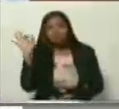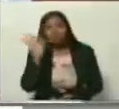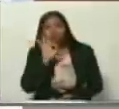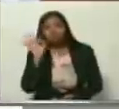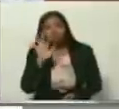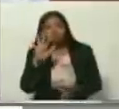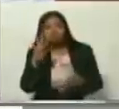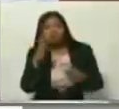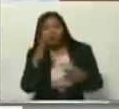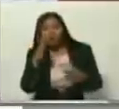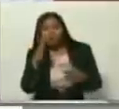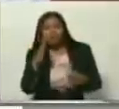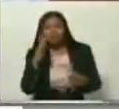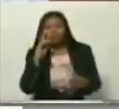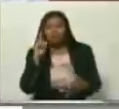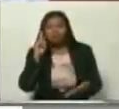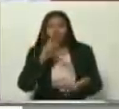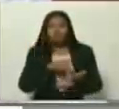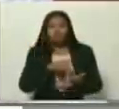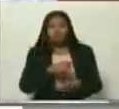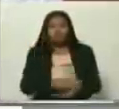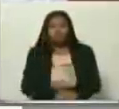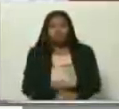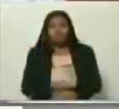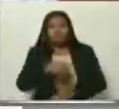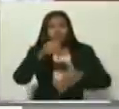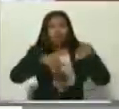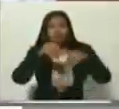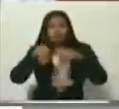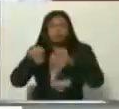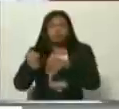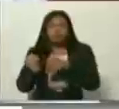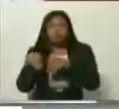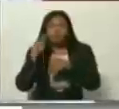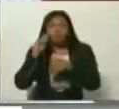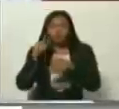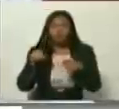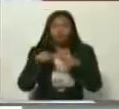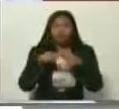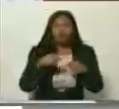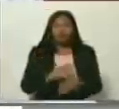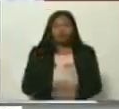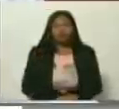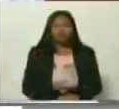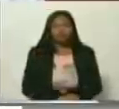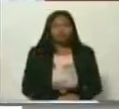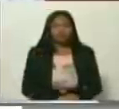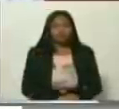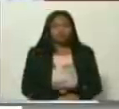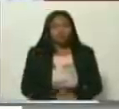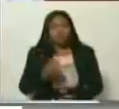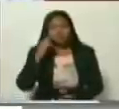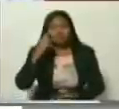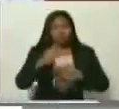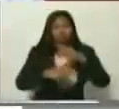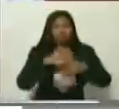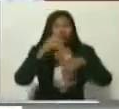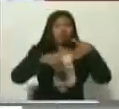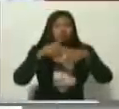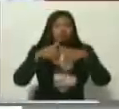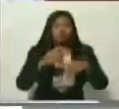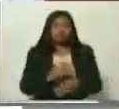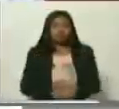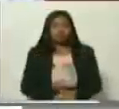45% del padrón electoral que participó en dicho proceso